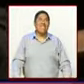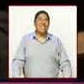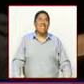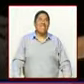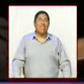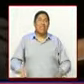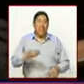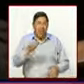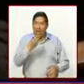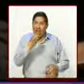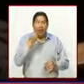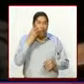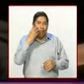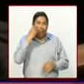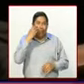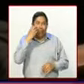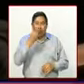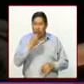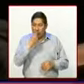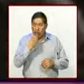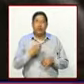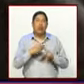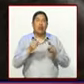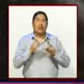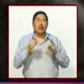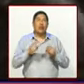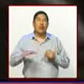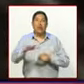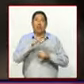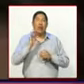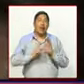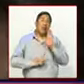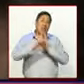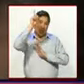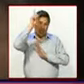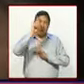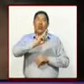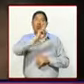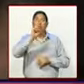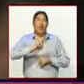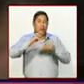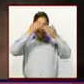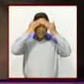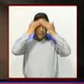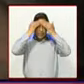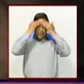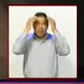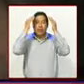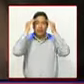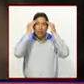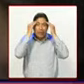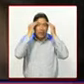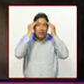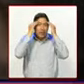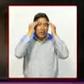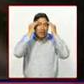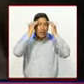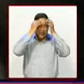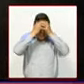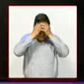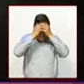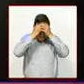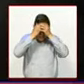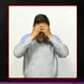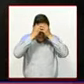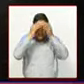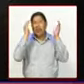La hoja de coca infaltable en los diputados, aunque los presentes en la parte de arriba la utilizaban de otra manera. Por ahí dicen que es para el dolor de